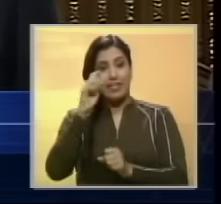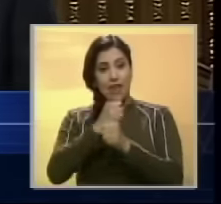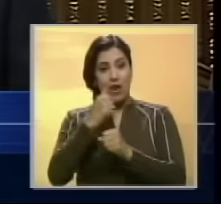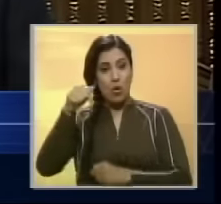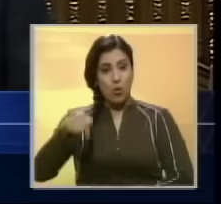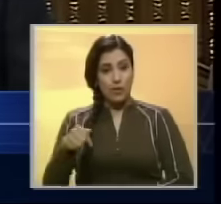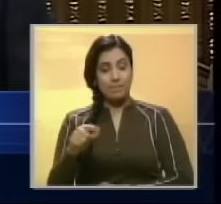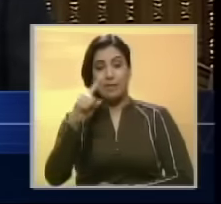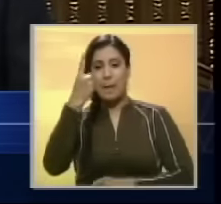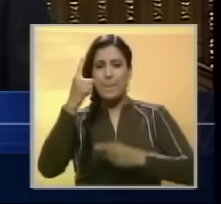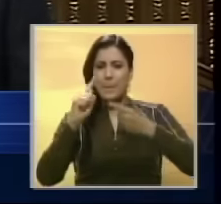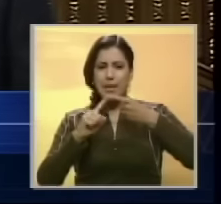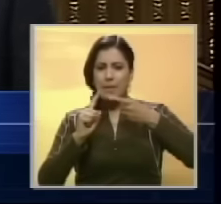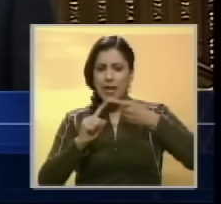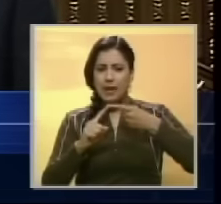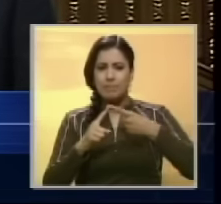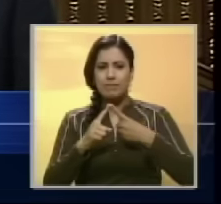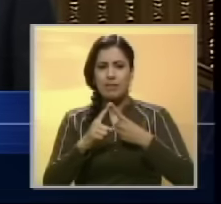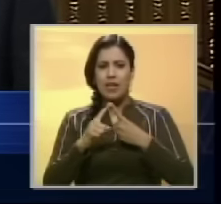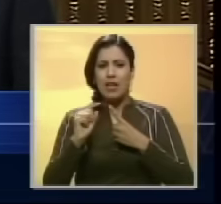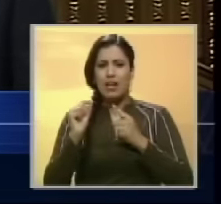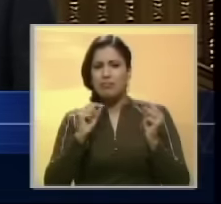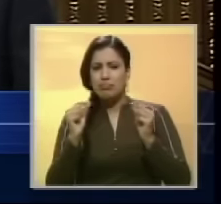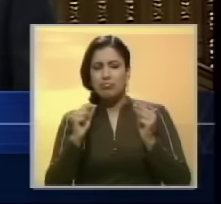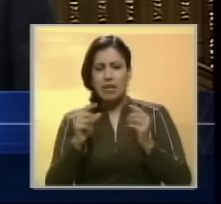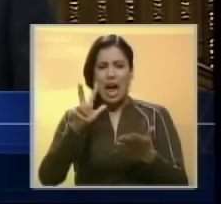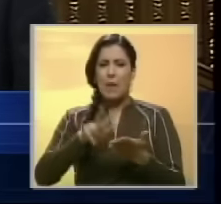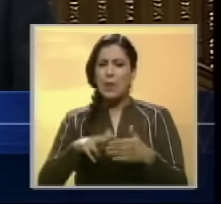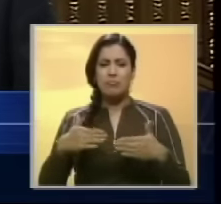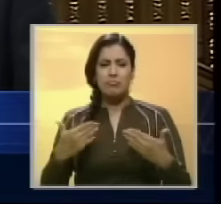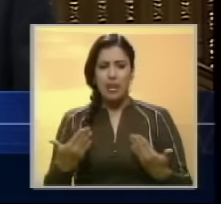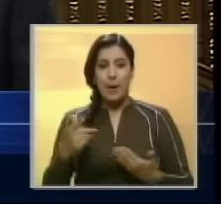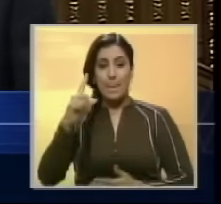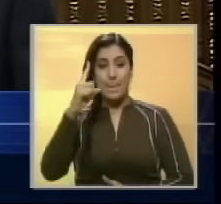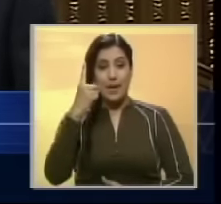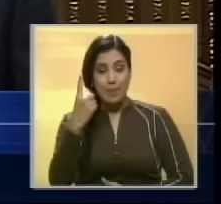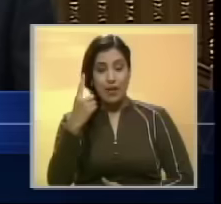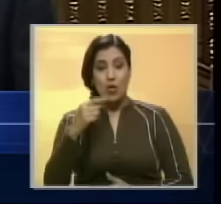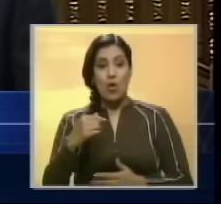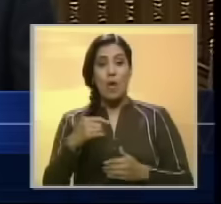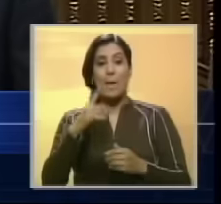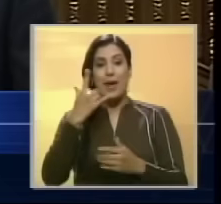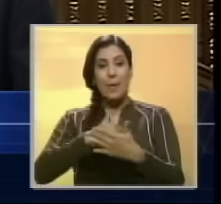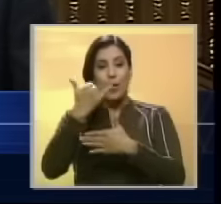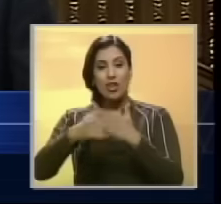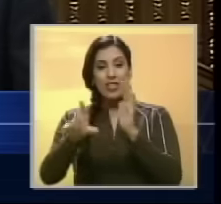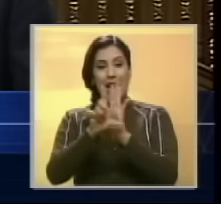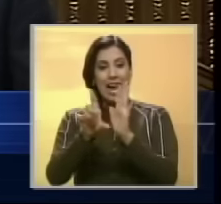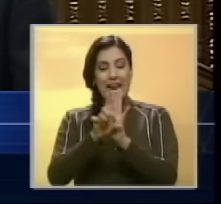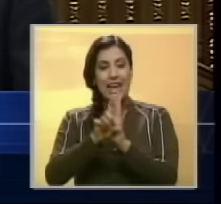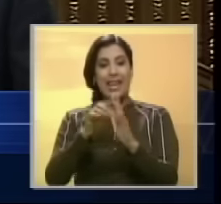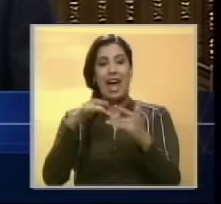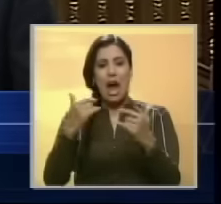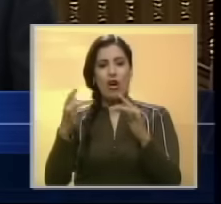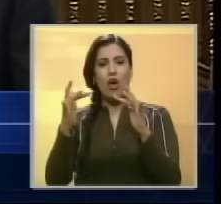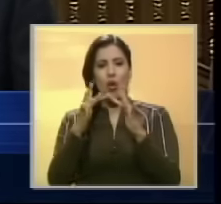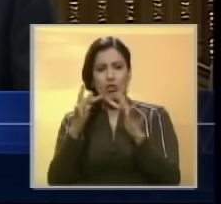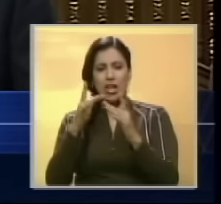hoy en la primera punto de aprobado hoy en primera discusión fue el proyecto de ley de transmisiones